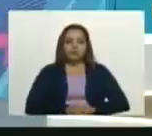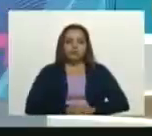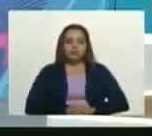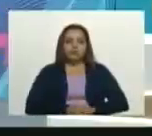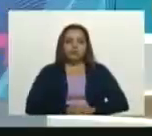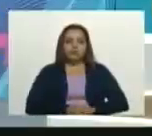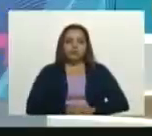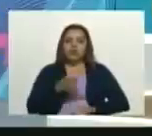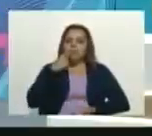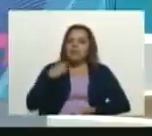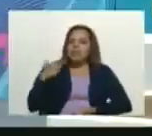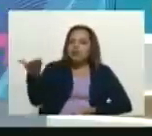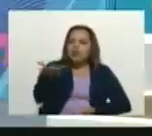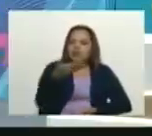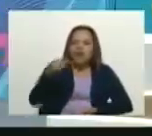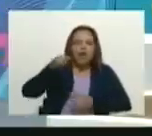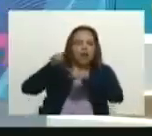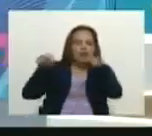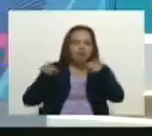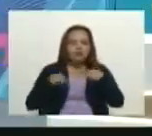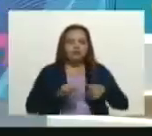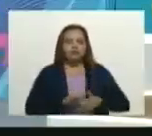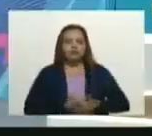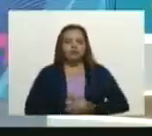¿Qué me dicen ustedes de por allá?